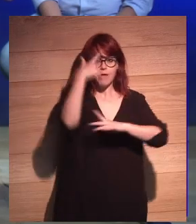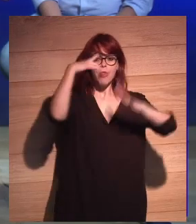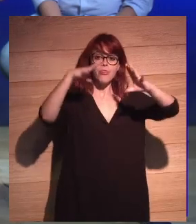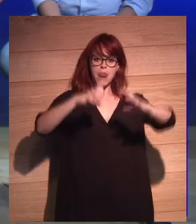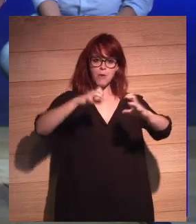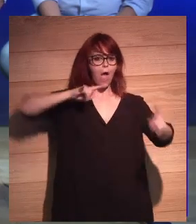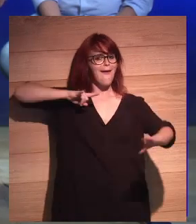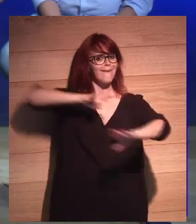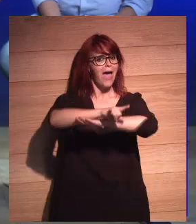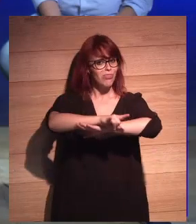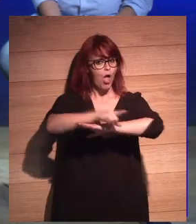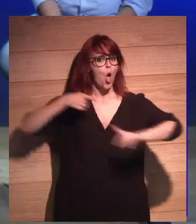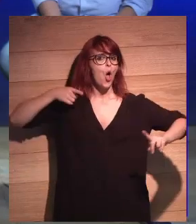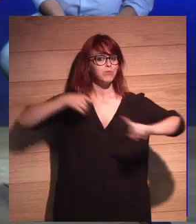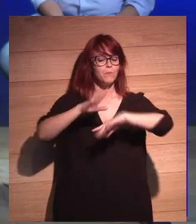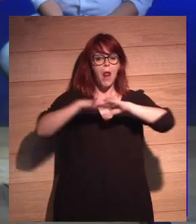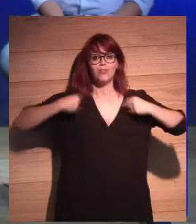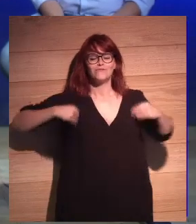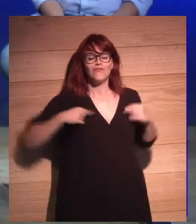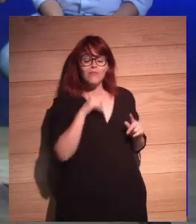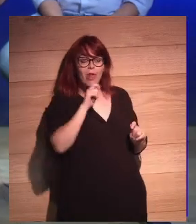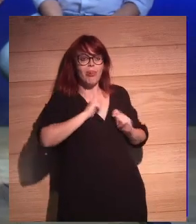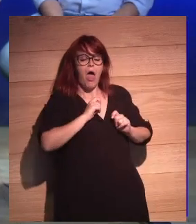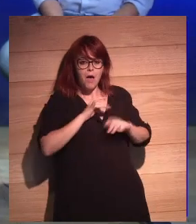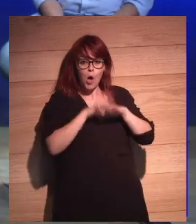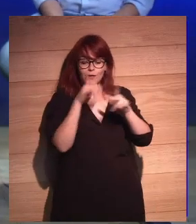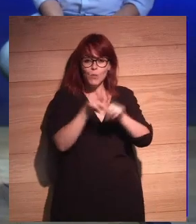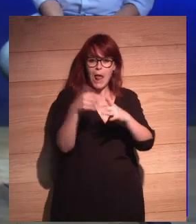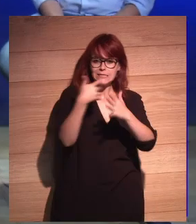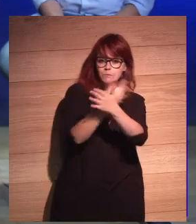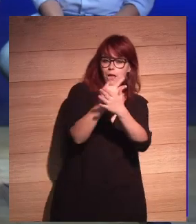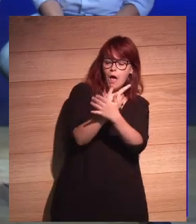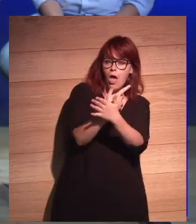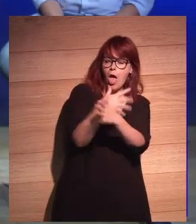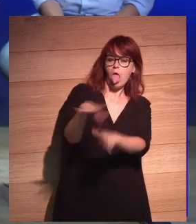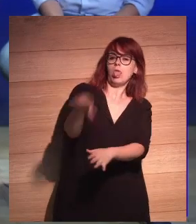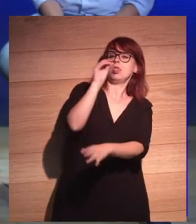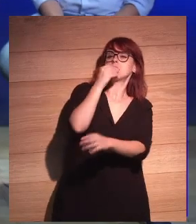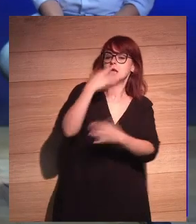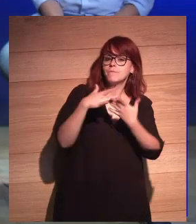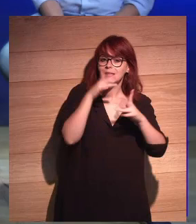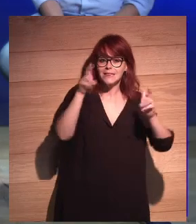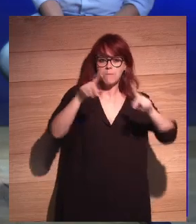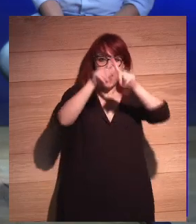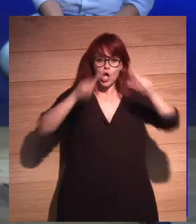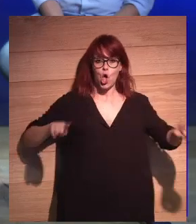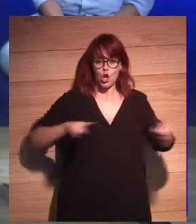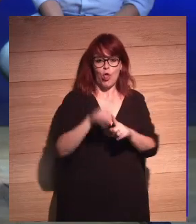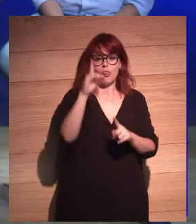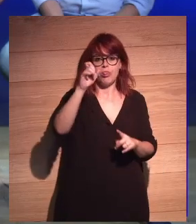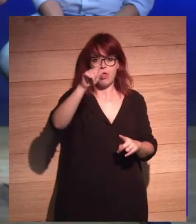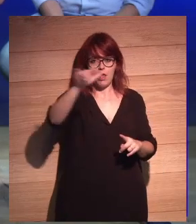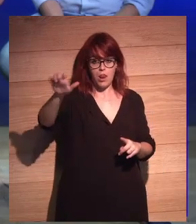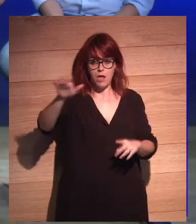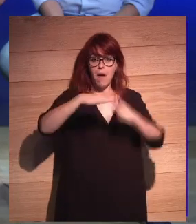para disfrutar y que aquello que te están intentando explicar funcione. El cono de Dale funciona